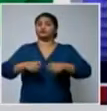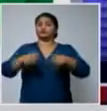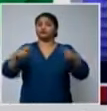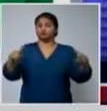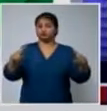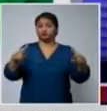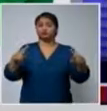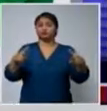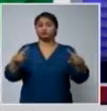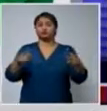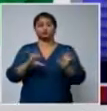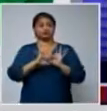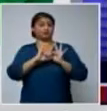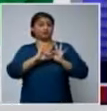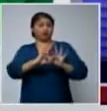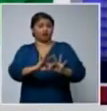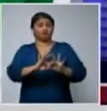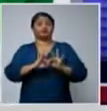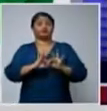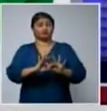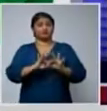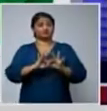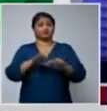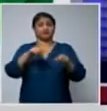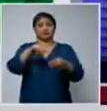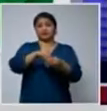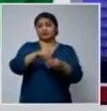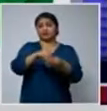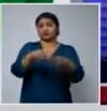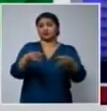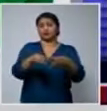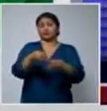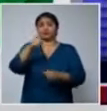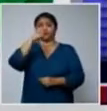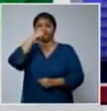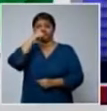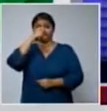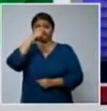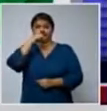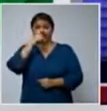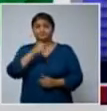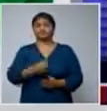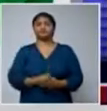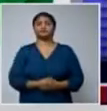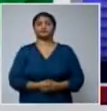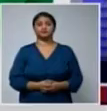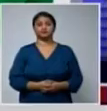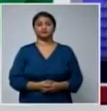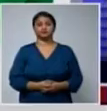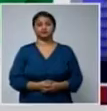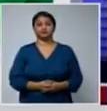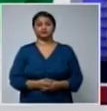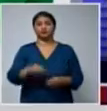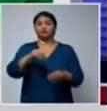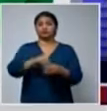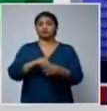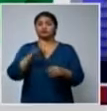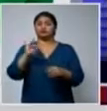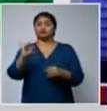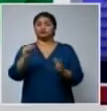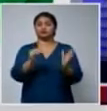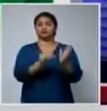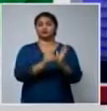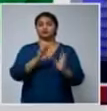bastante elevada para este grupo de edad, y lo que es todavía más elevado, de los